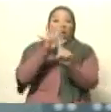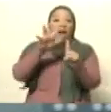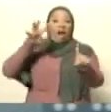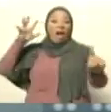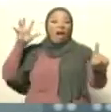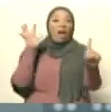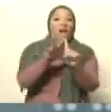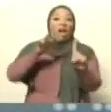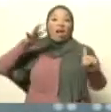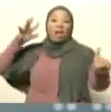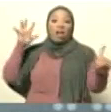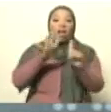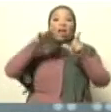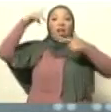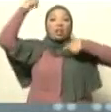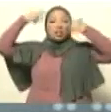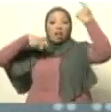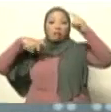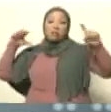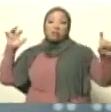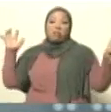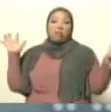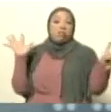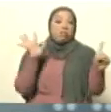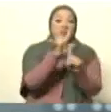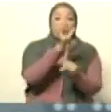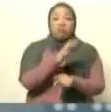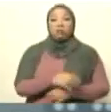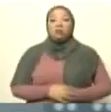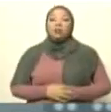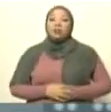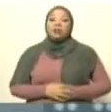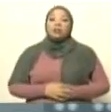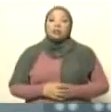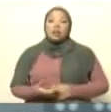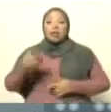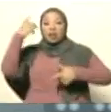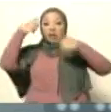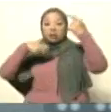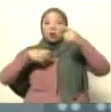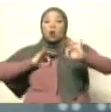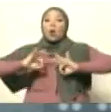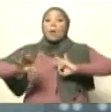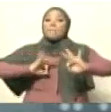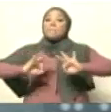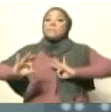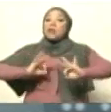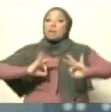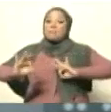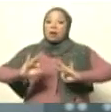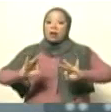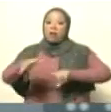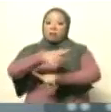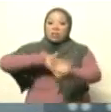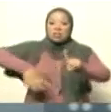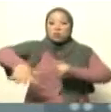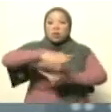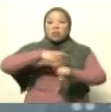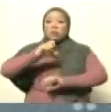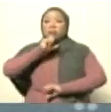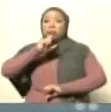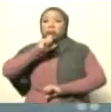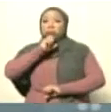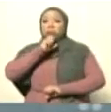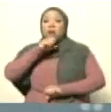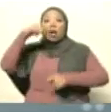Hugo Chávez, el caudillo Hugo Chávez, y comienzan a preparar el escenario en el mundo, a